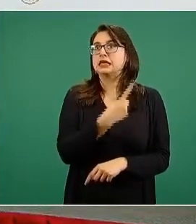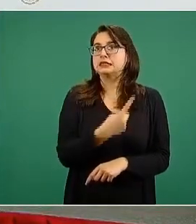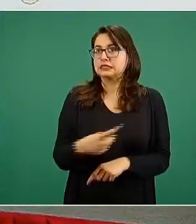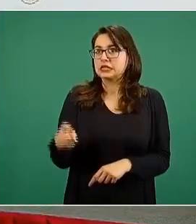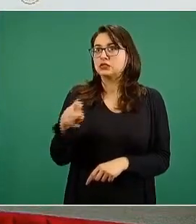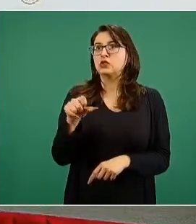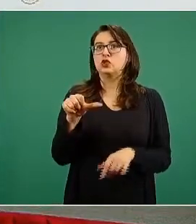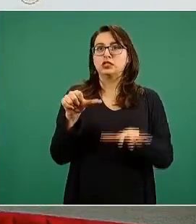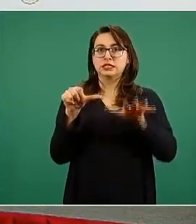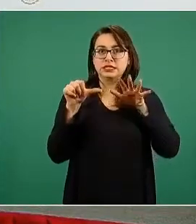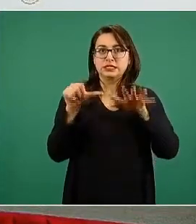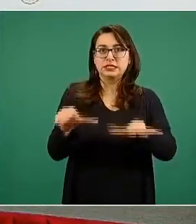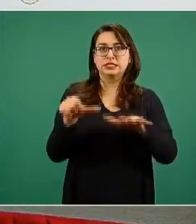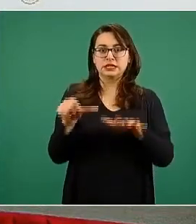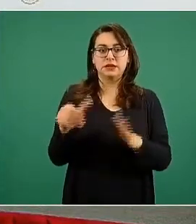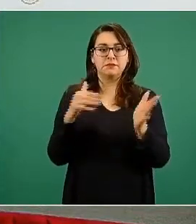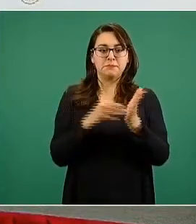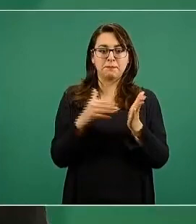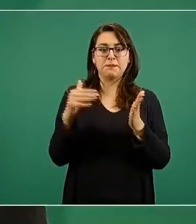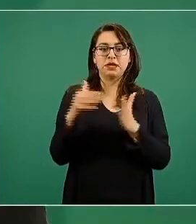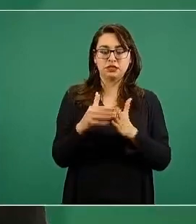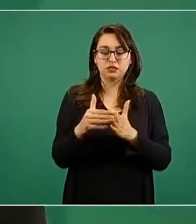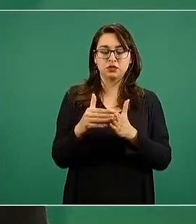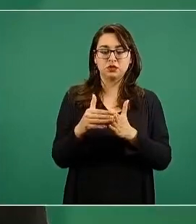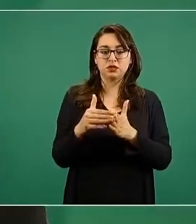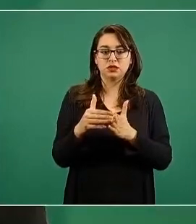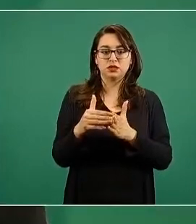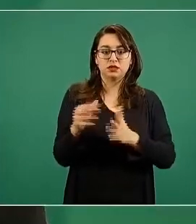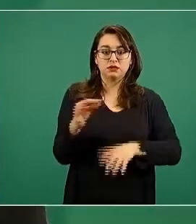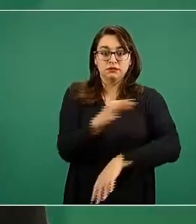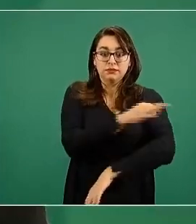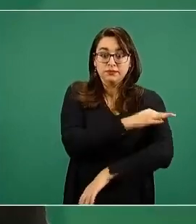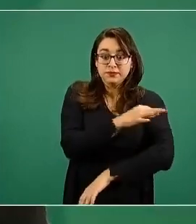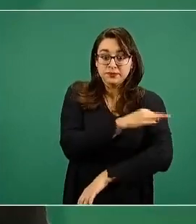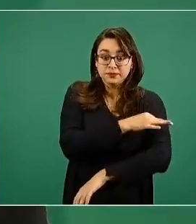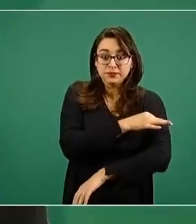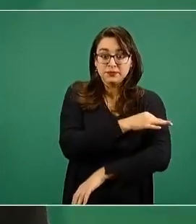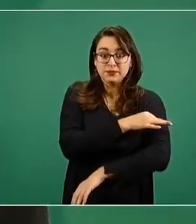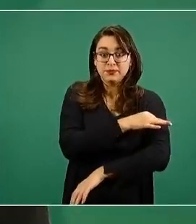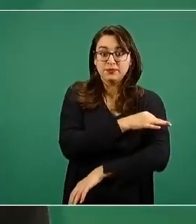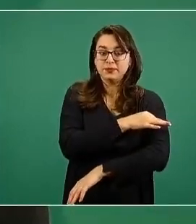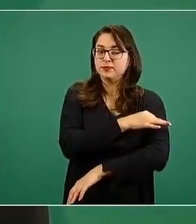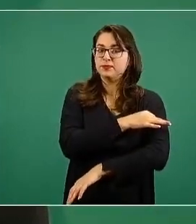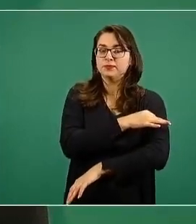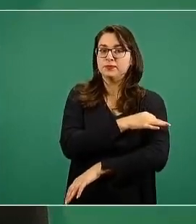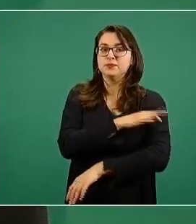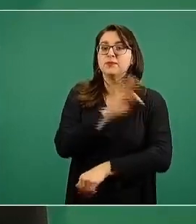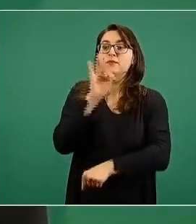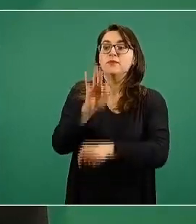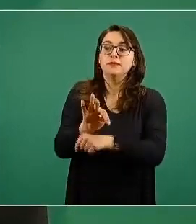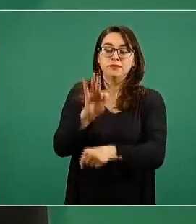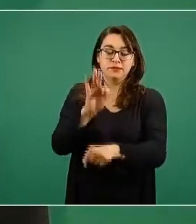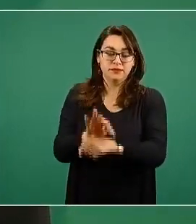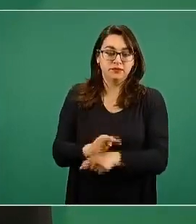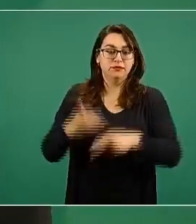116 millones no de vacunas, sino de inmunizar a 116 millones de personas en